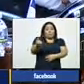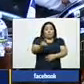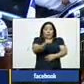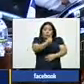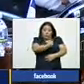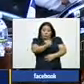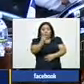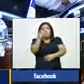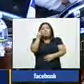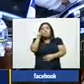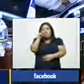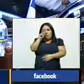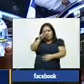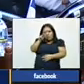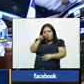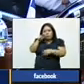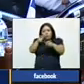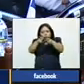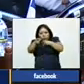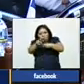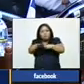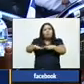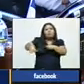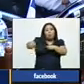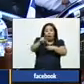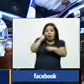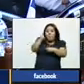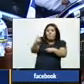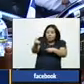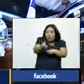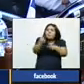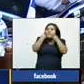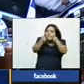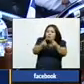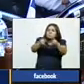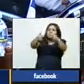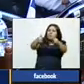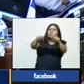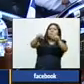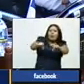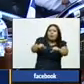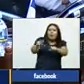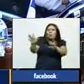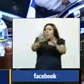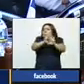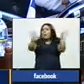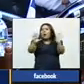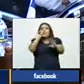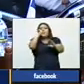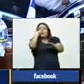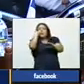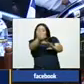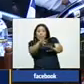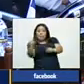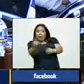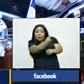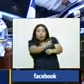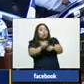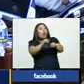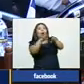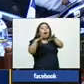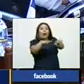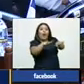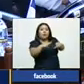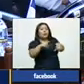si el plan es exitoso. Y estoy seguro que si el plan es exitoso no le van a decir a la Asamblea Legislativa muchas gracias.